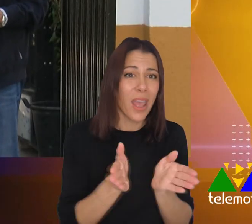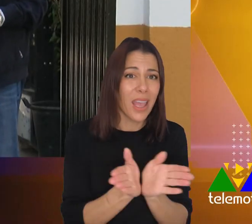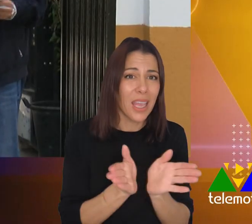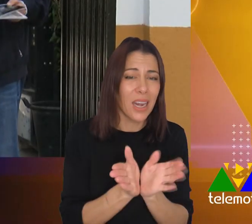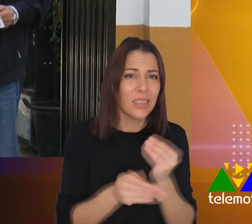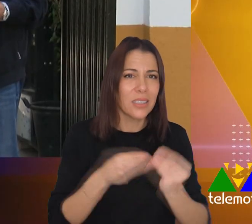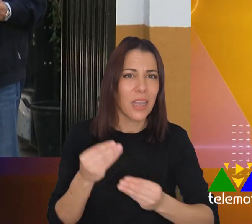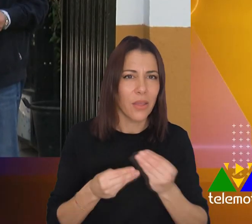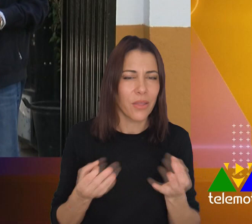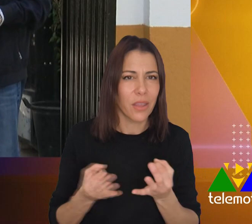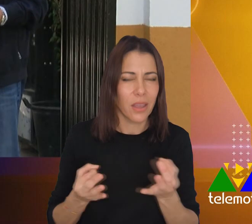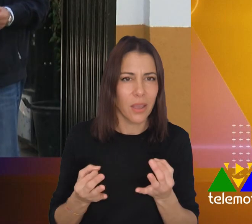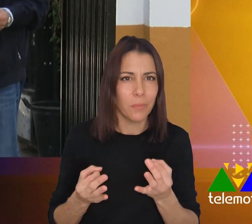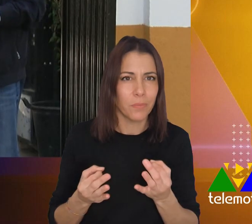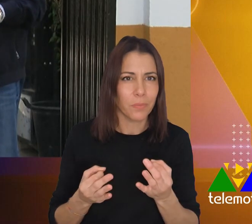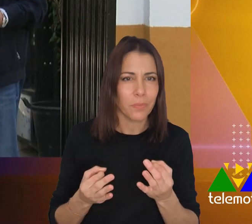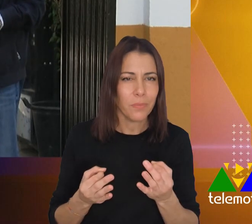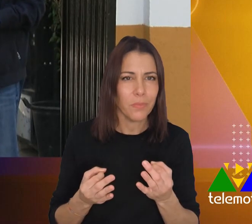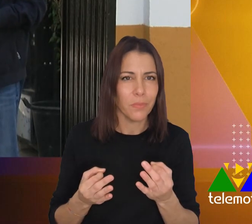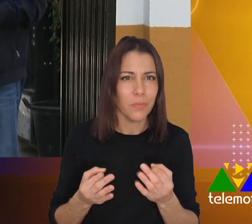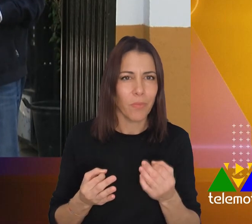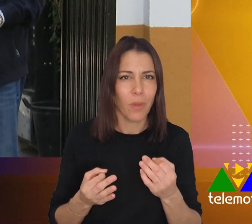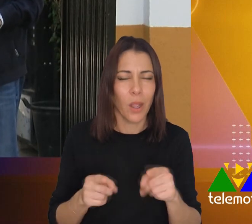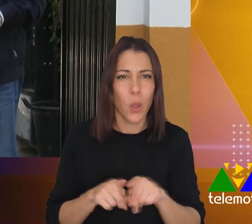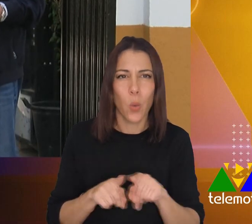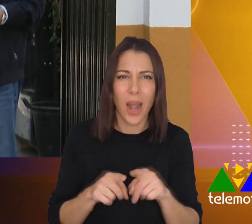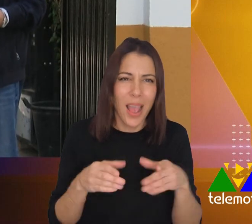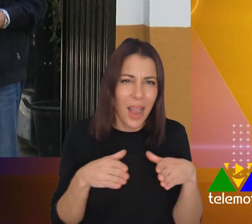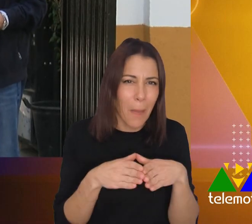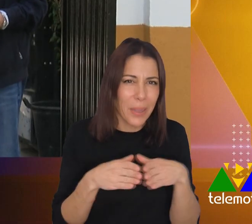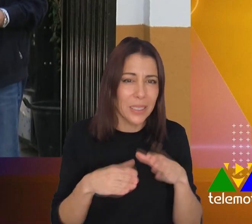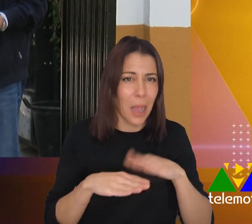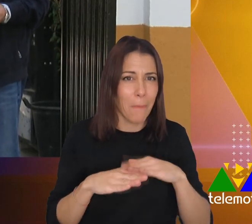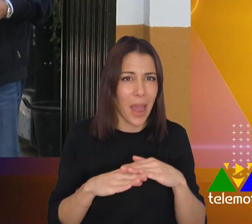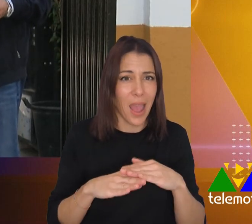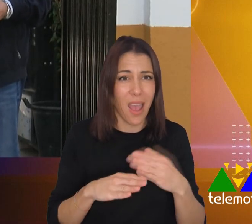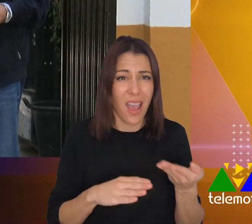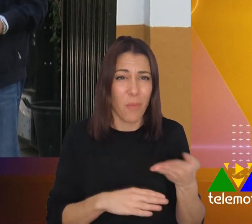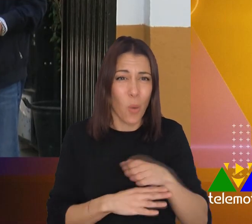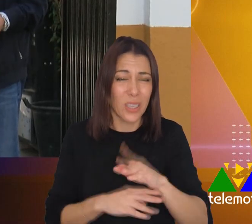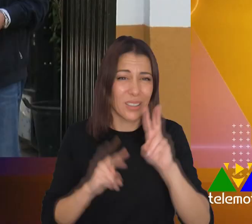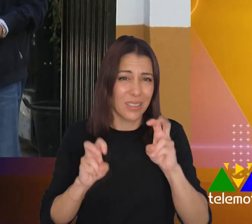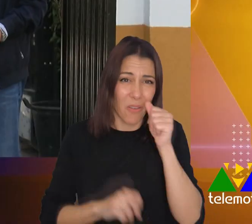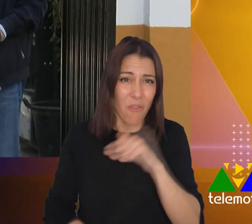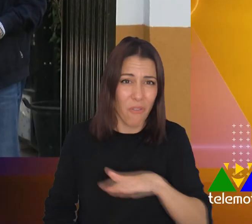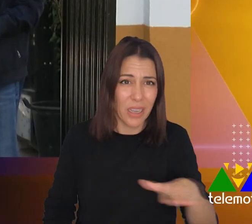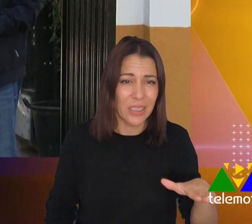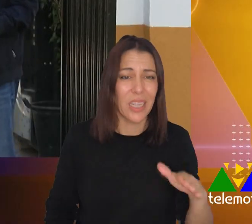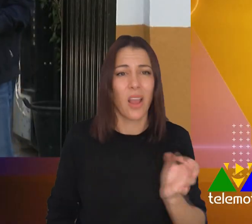hace una especie de capilla para enterramientos infantiles y